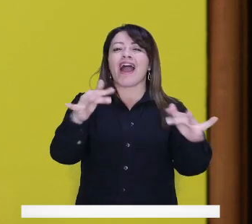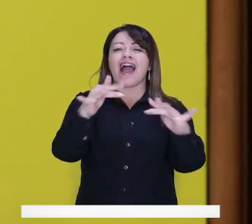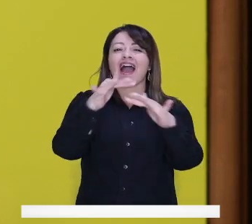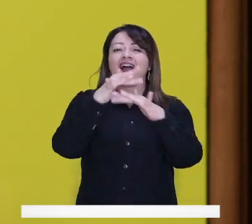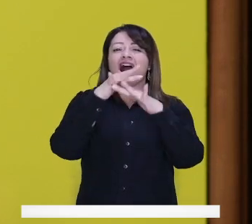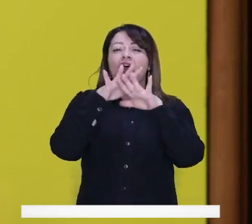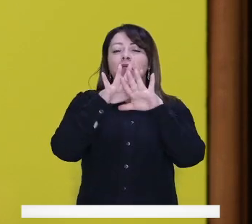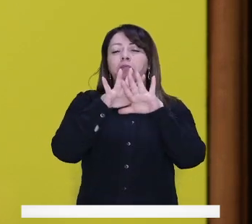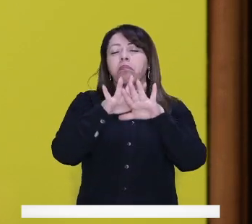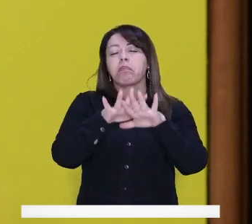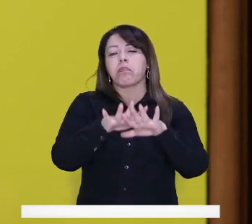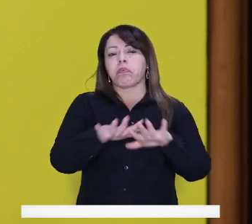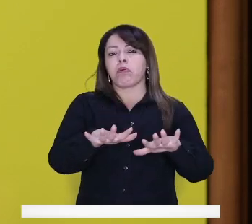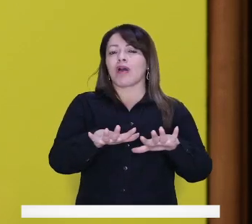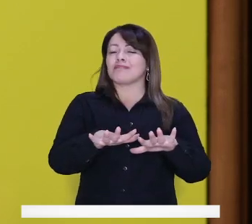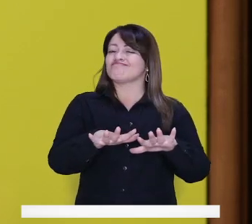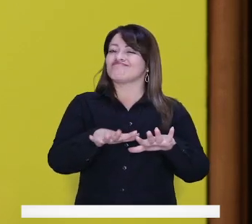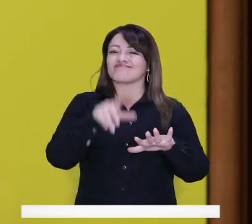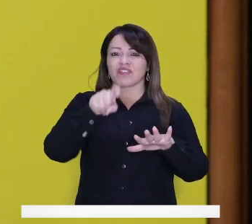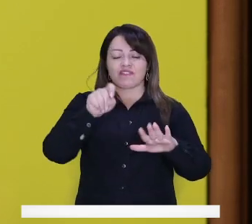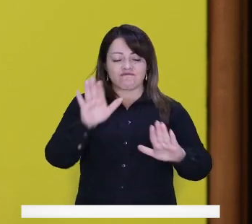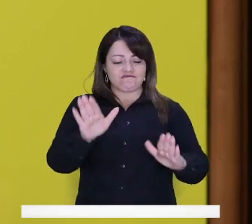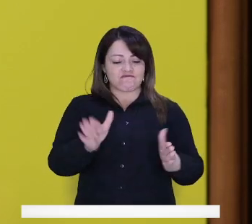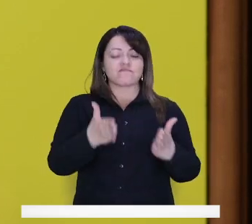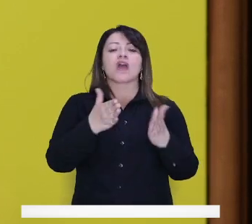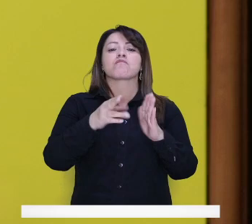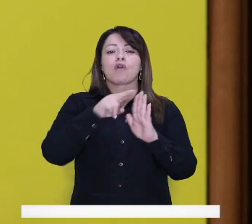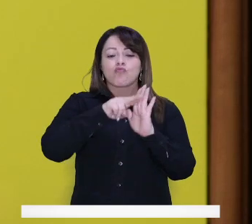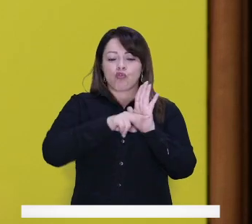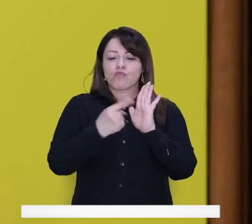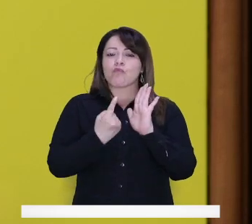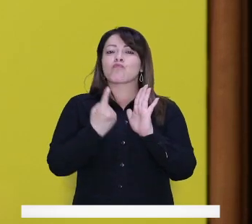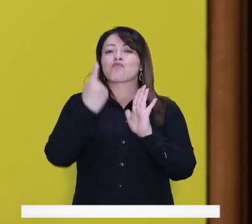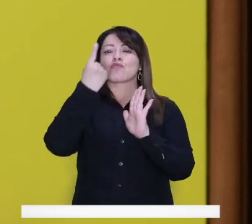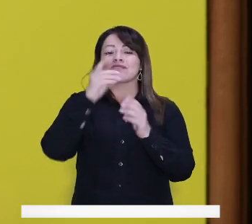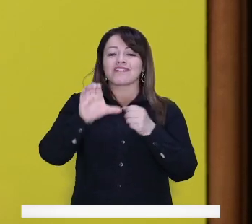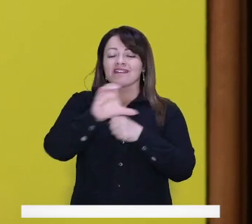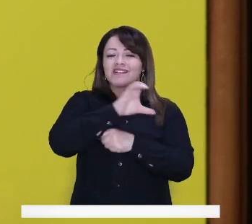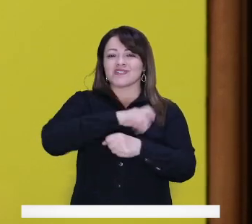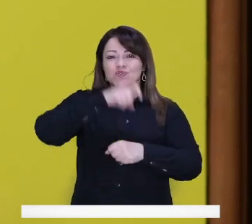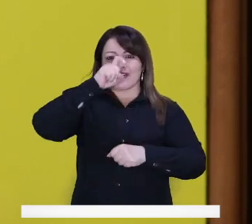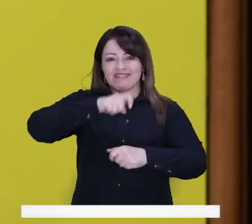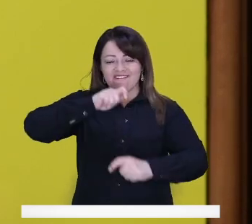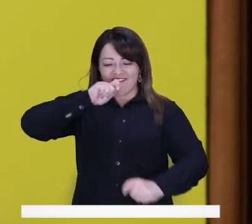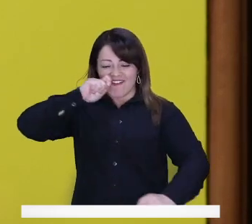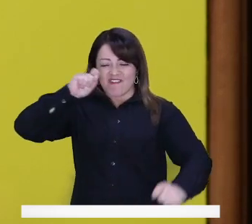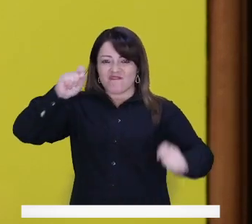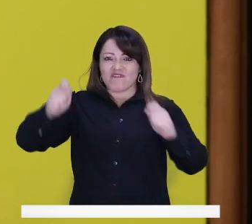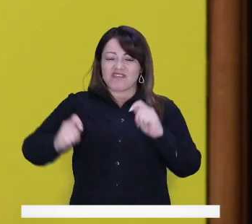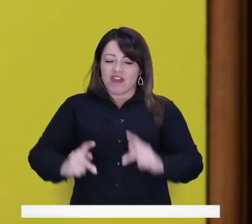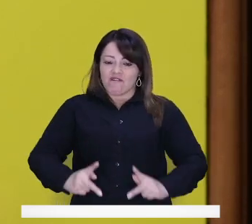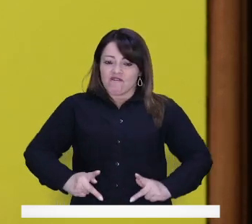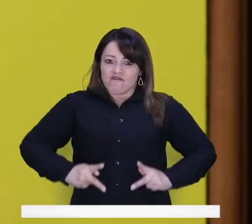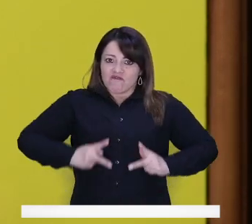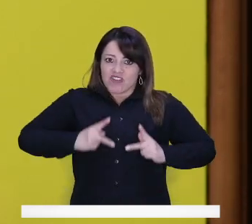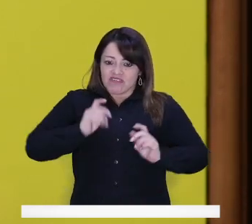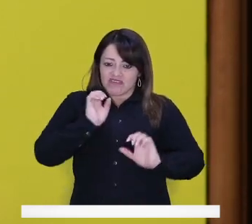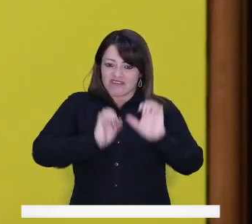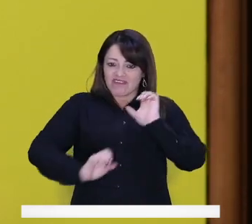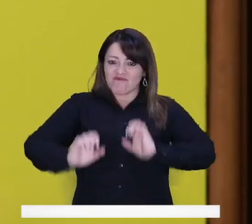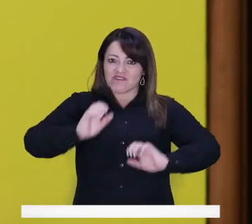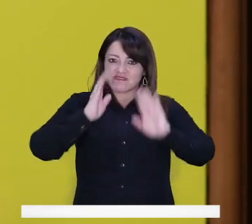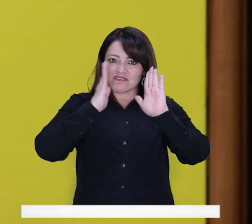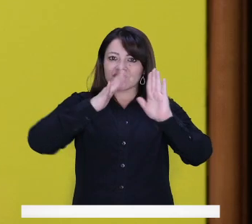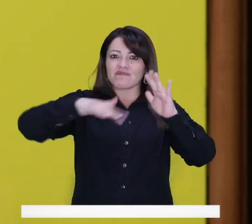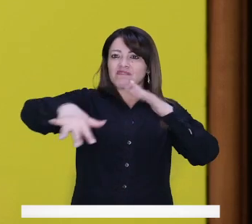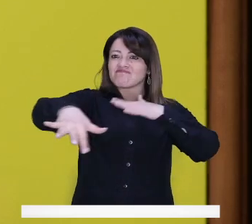aire, y debe ser una prioridad en la política de una ciudad. Una ciudad tiene que girar alrededor de la vida, y en